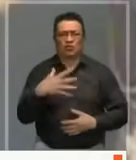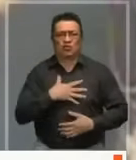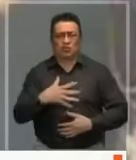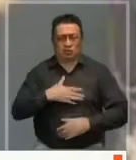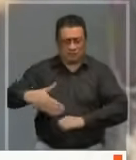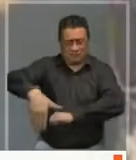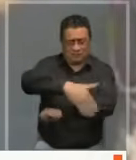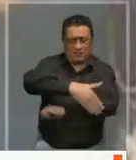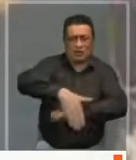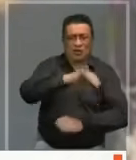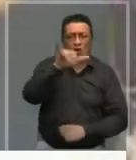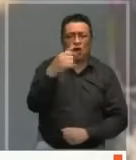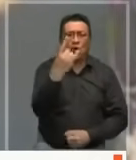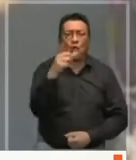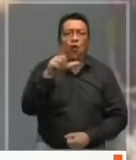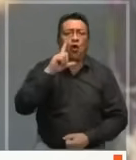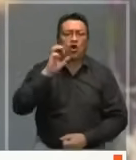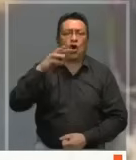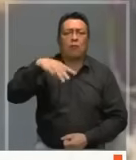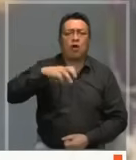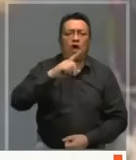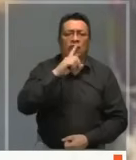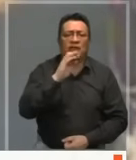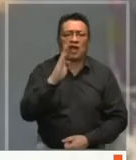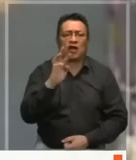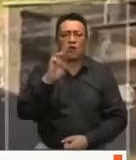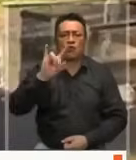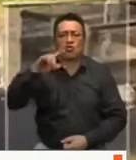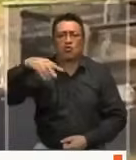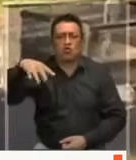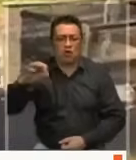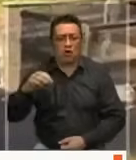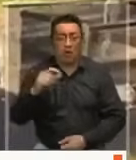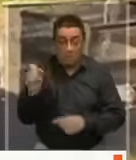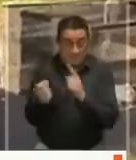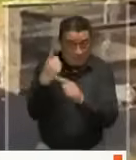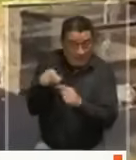calle Julio Montebruno. Y ya no es el primero.